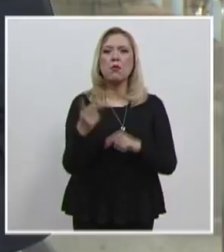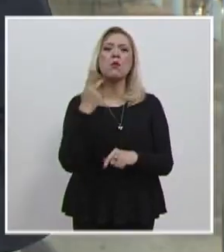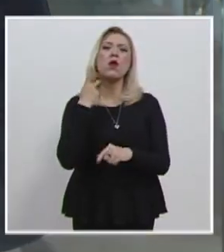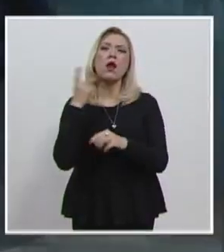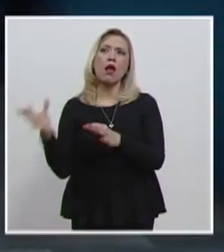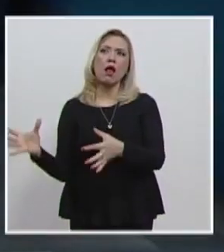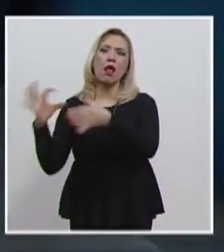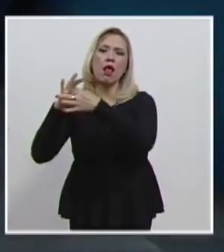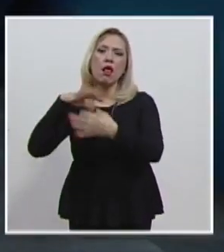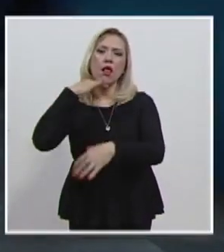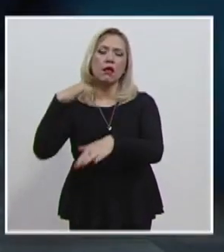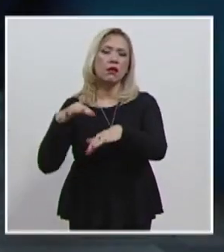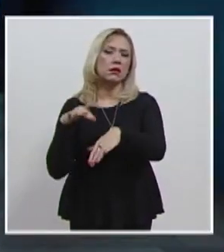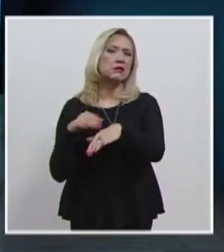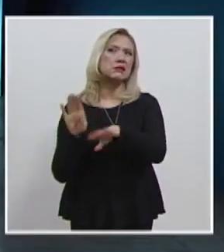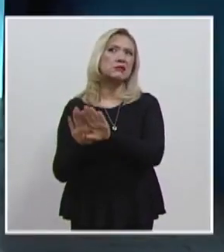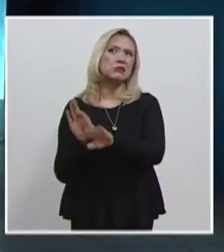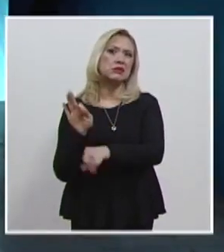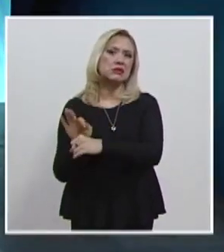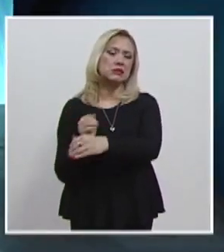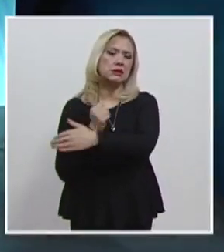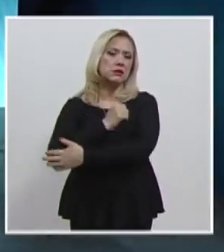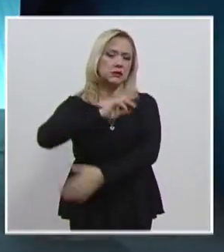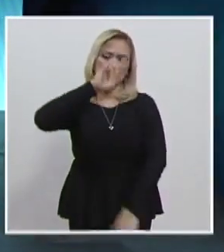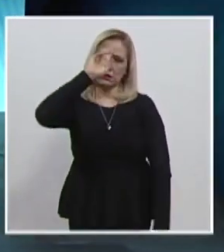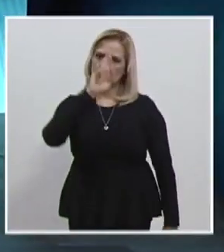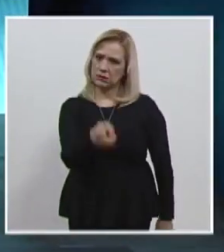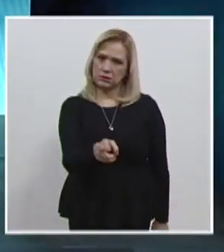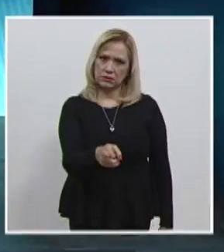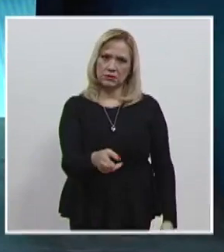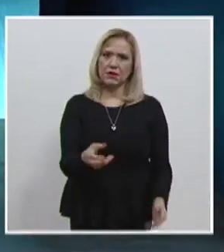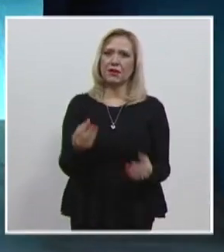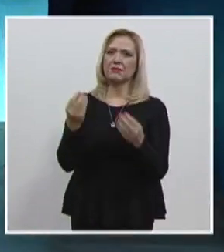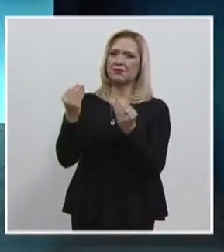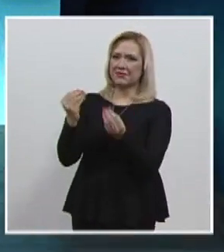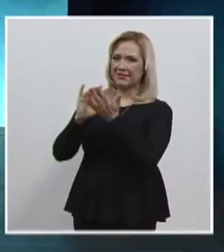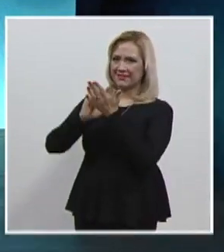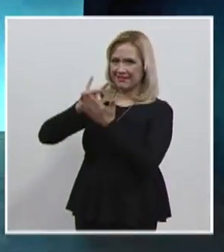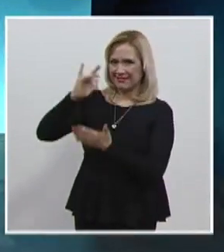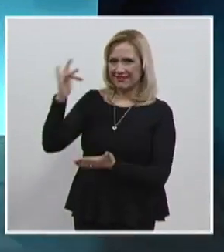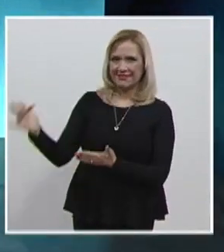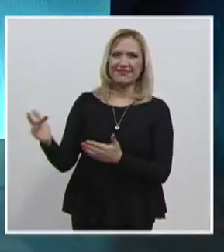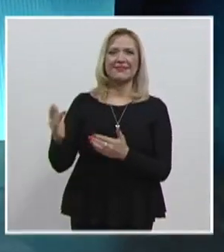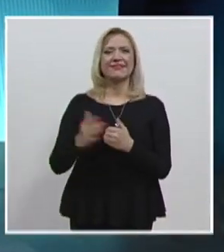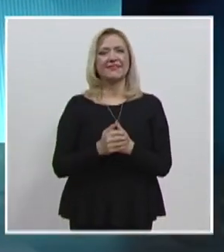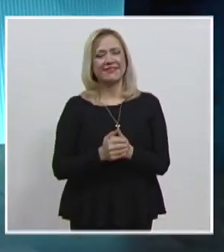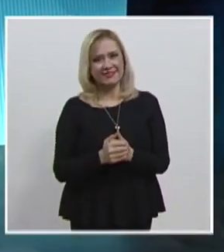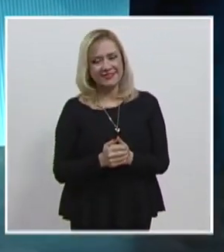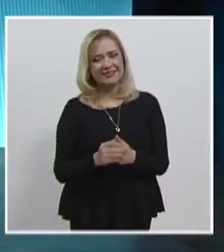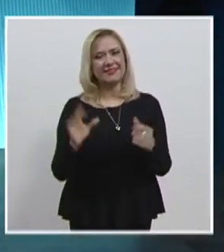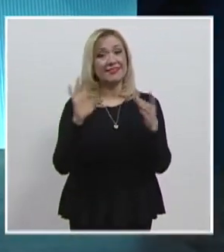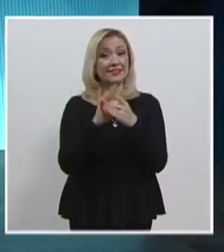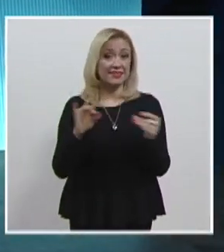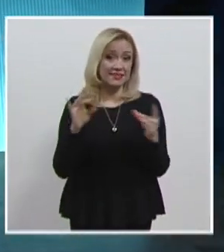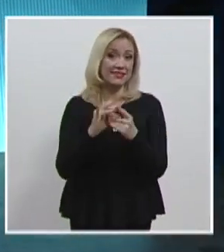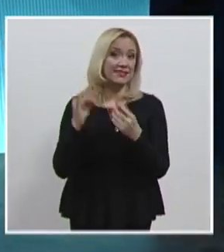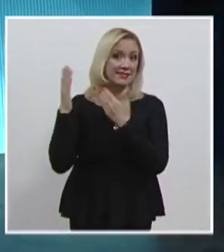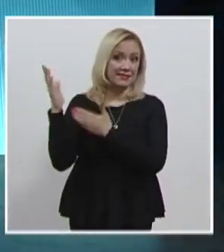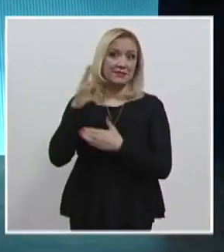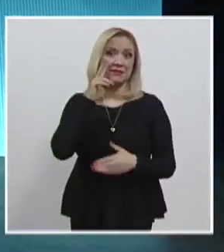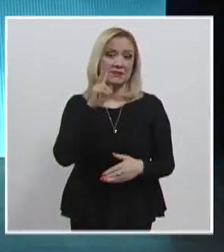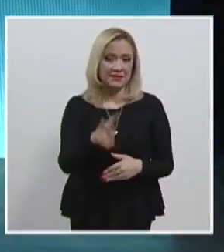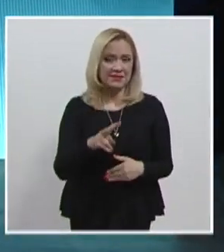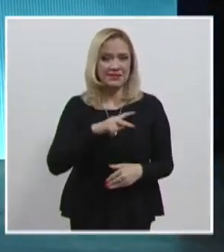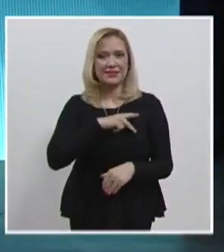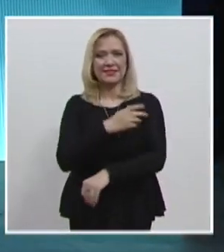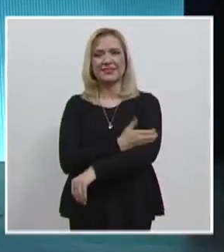es la información que tenemos y la cual agradecemos Juan Carlos Muy buenas tardes Bueno pues ahí precisamente la información de mi compañero